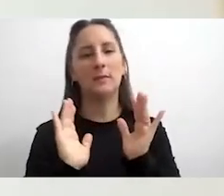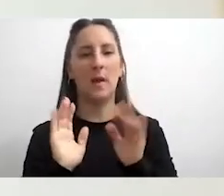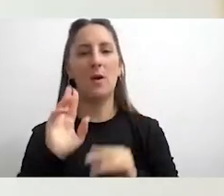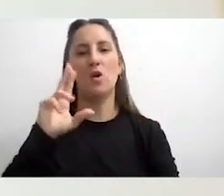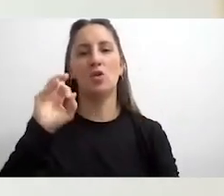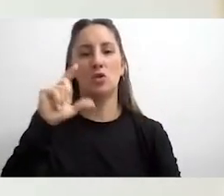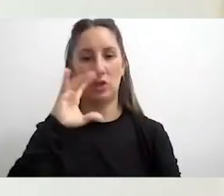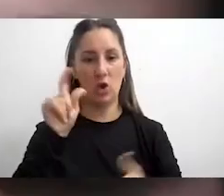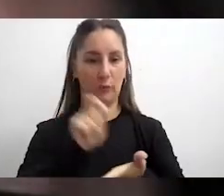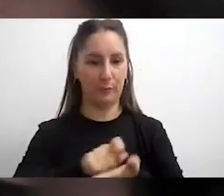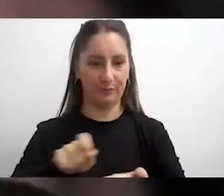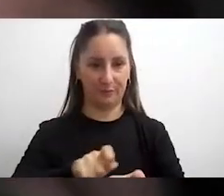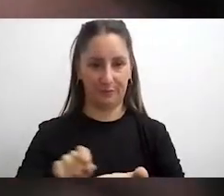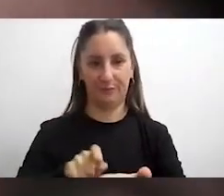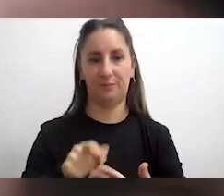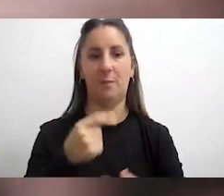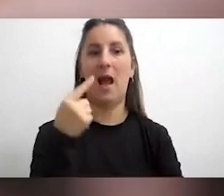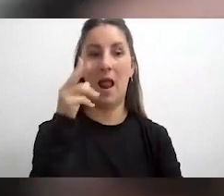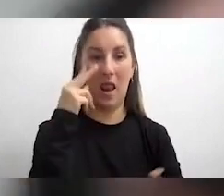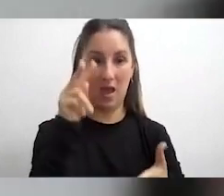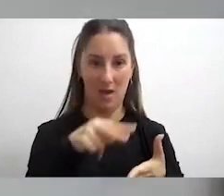nota de ellas, así que ahora te las retransmite, ¿sí?